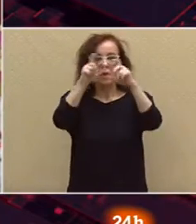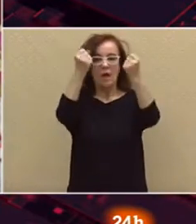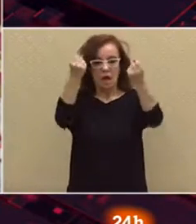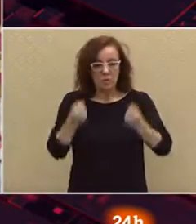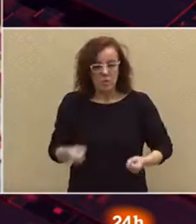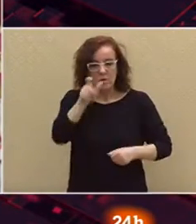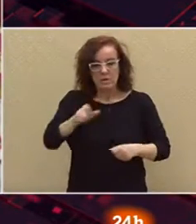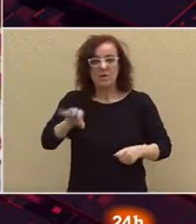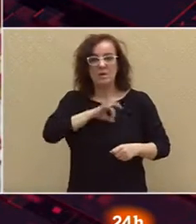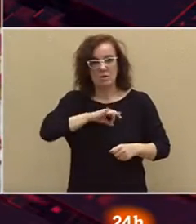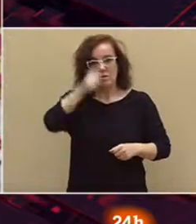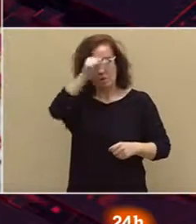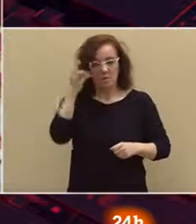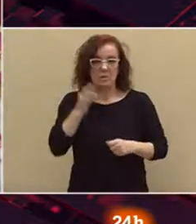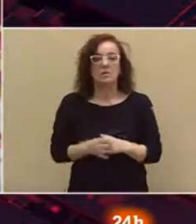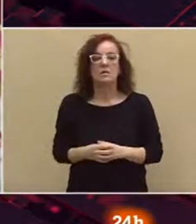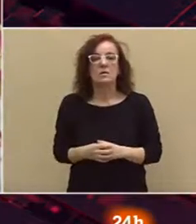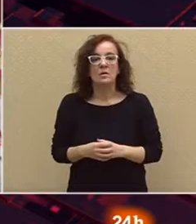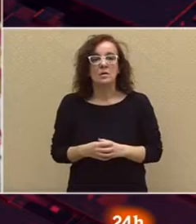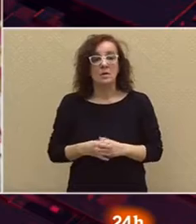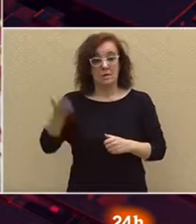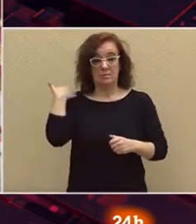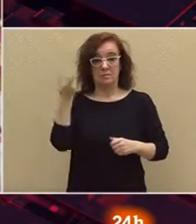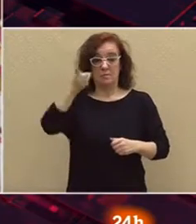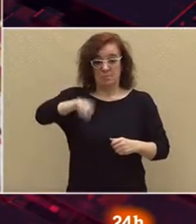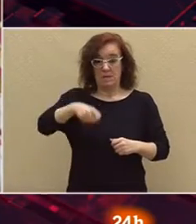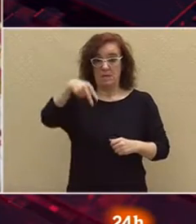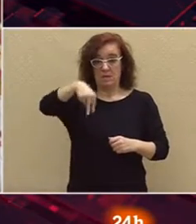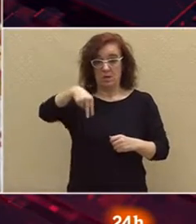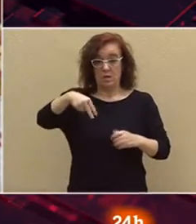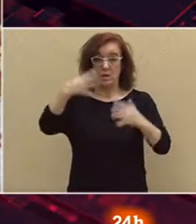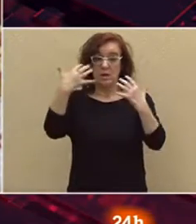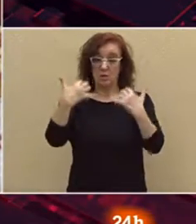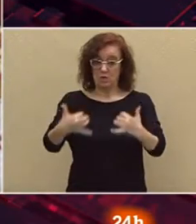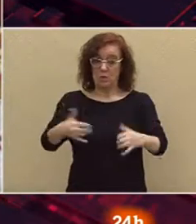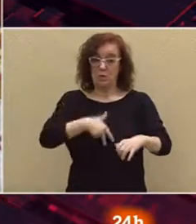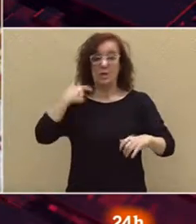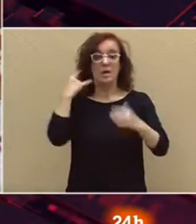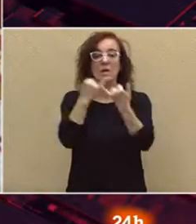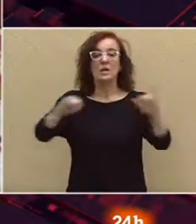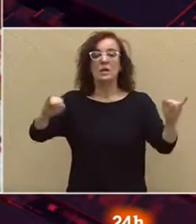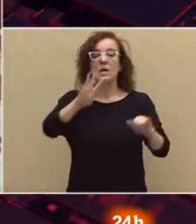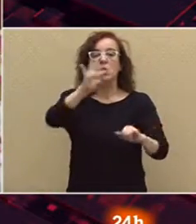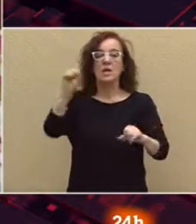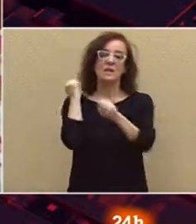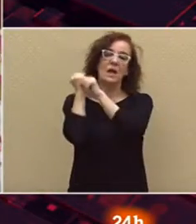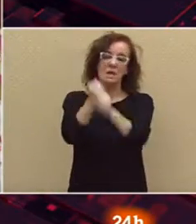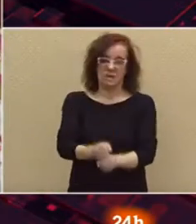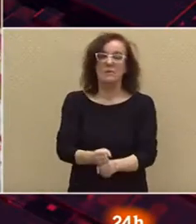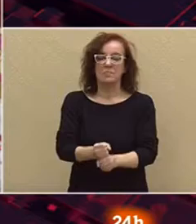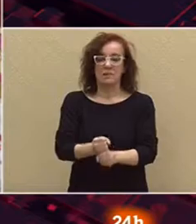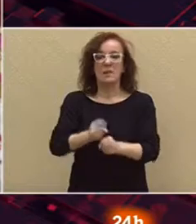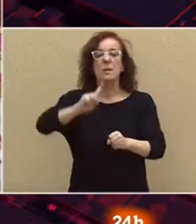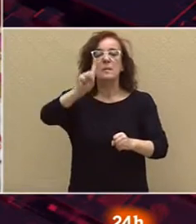señores. El pasado mes de junio, las Cortes Generales celebramos el 40 aniversario de las primeras